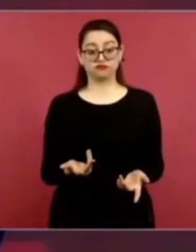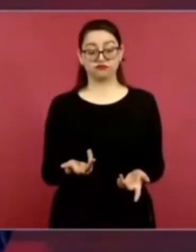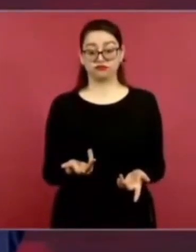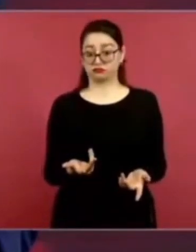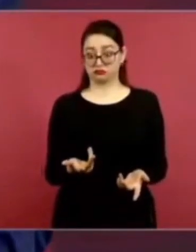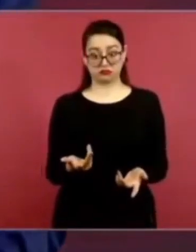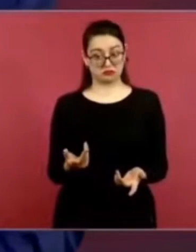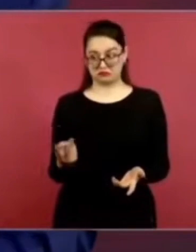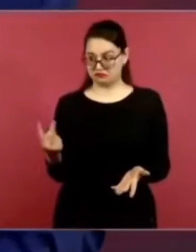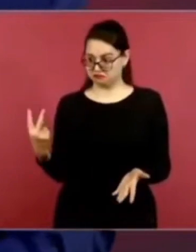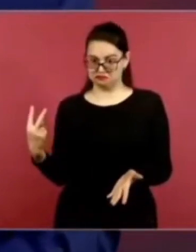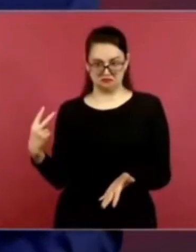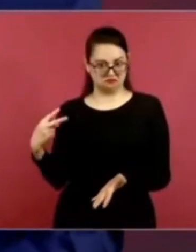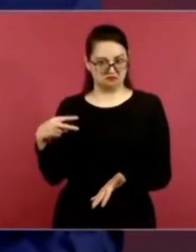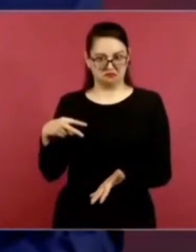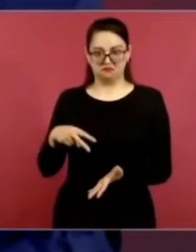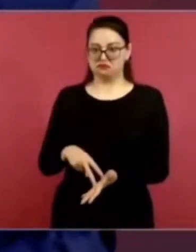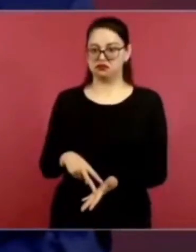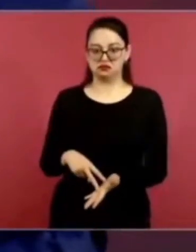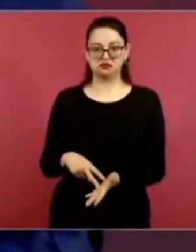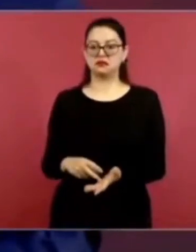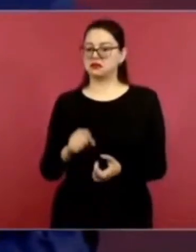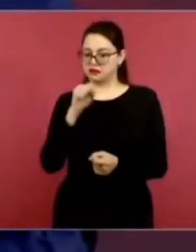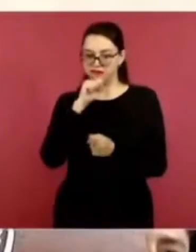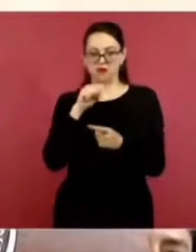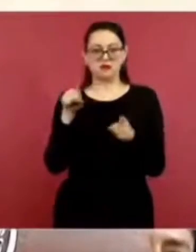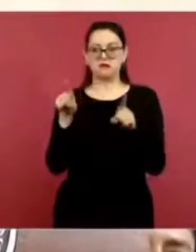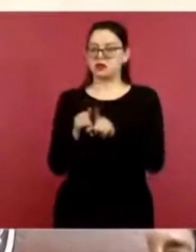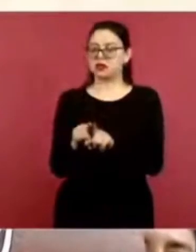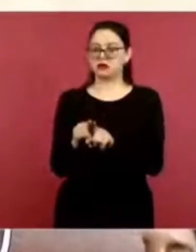inicio, desde el primer día,